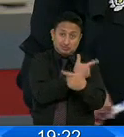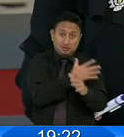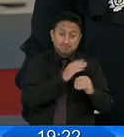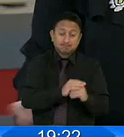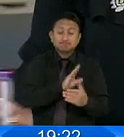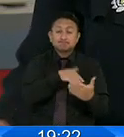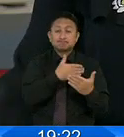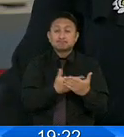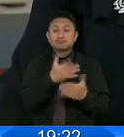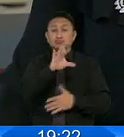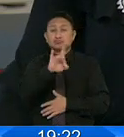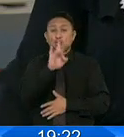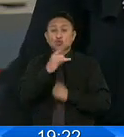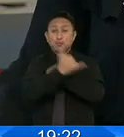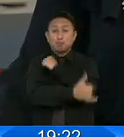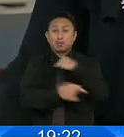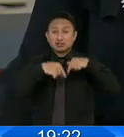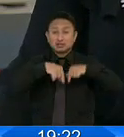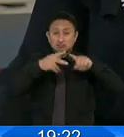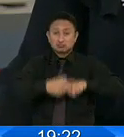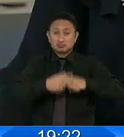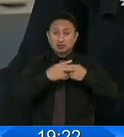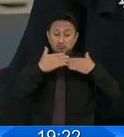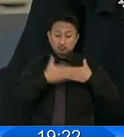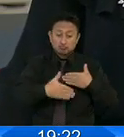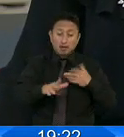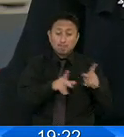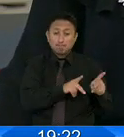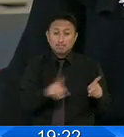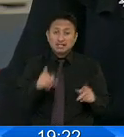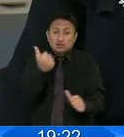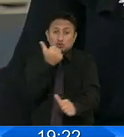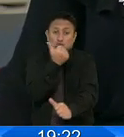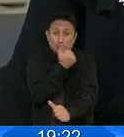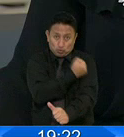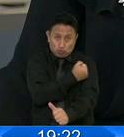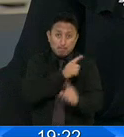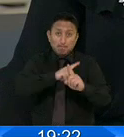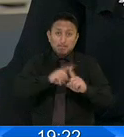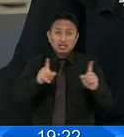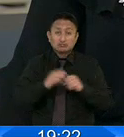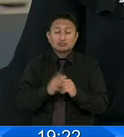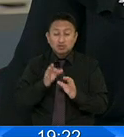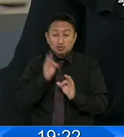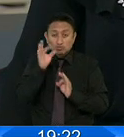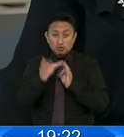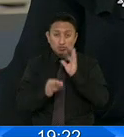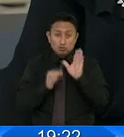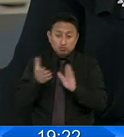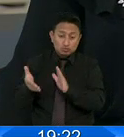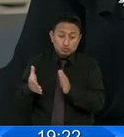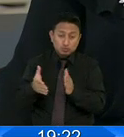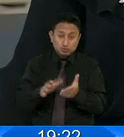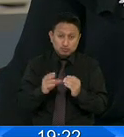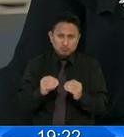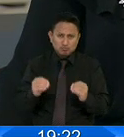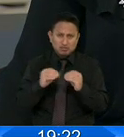momento, 8 países iniciaron el plan de vacunación. Sin embargo, los contagios y muertes van en